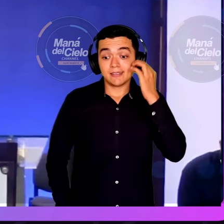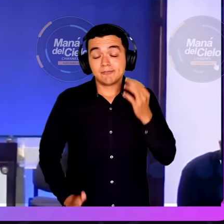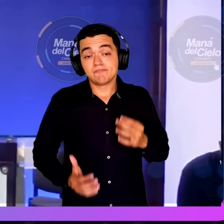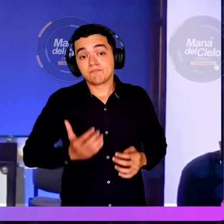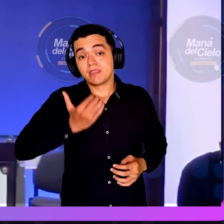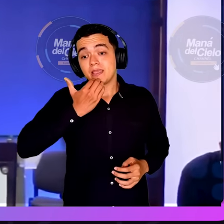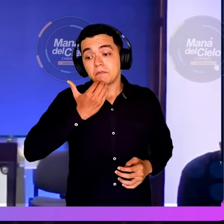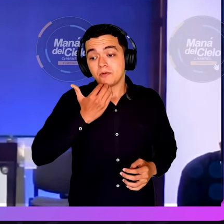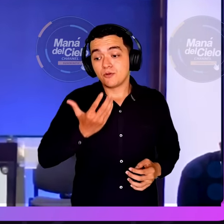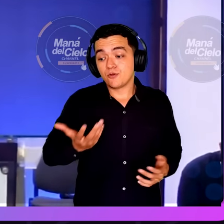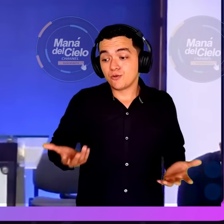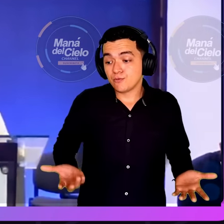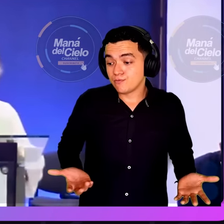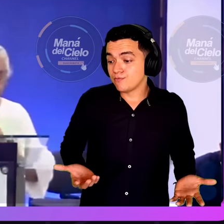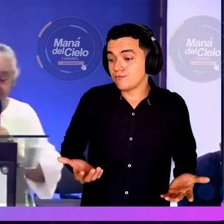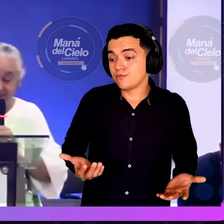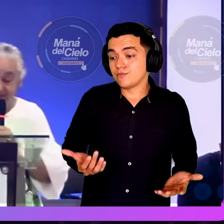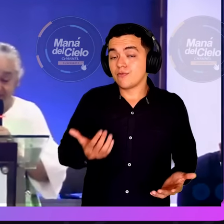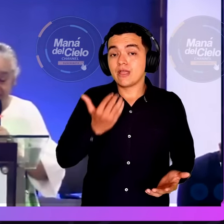Y parte final,